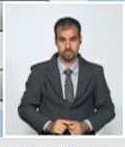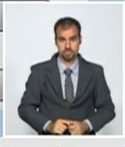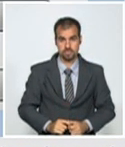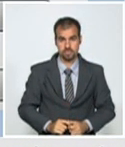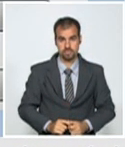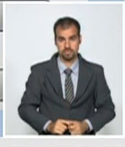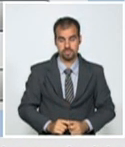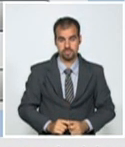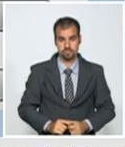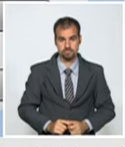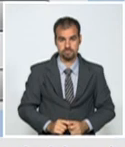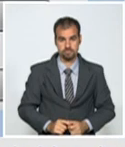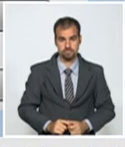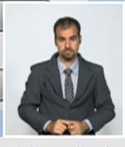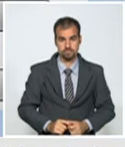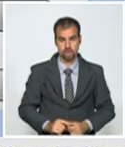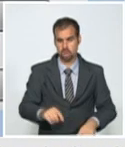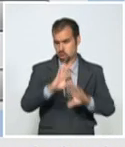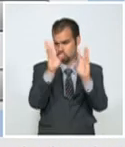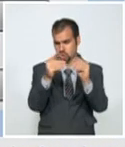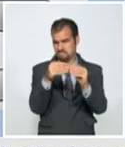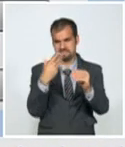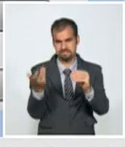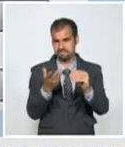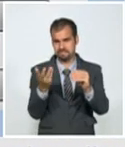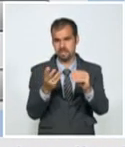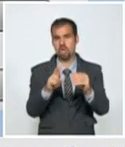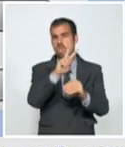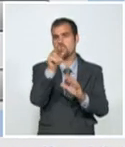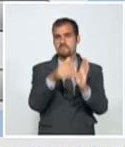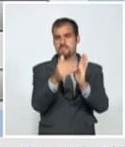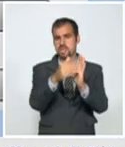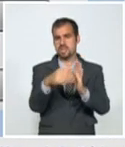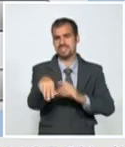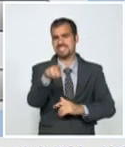10.359, acumulándose ya